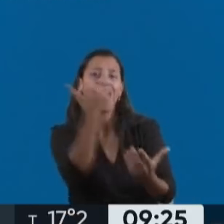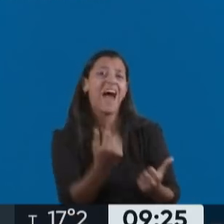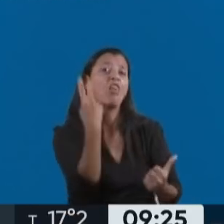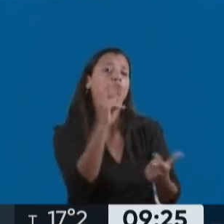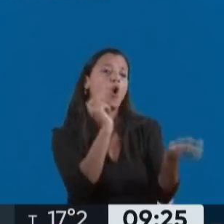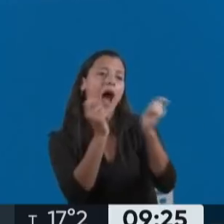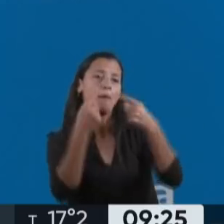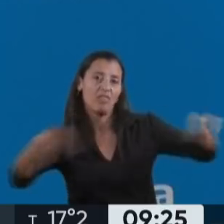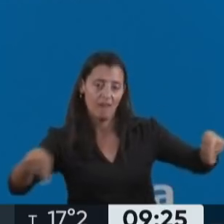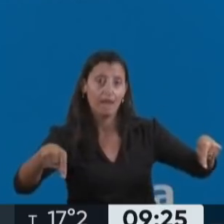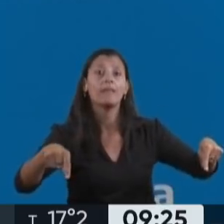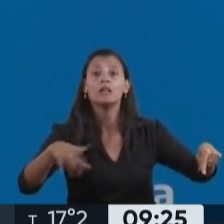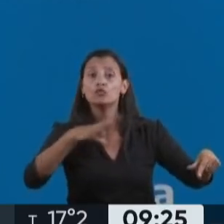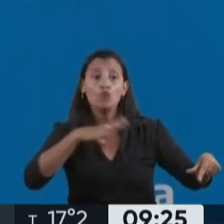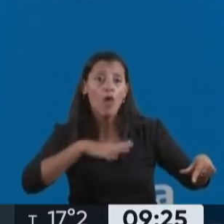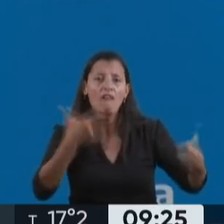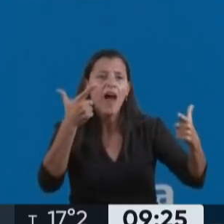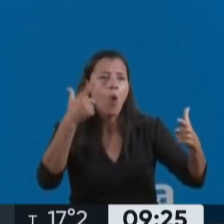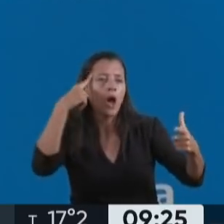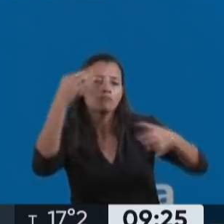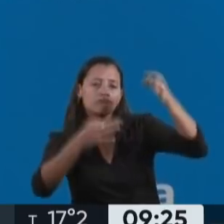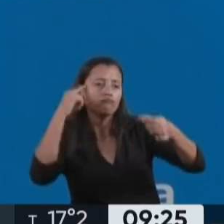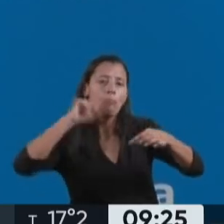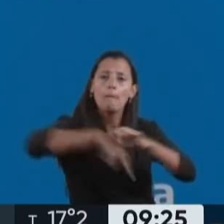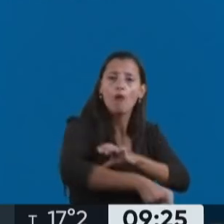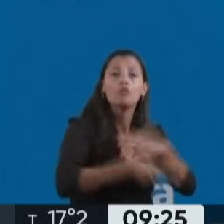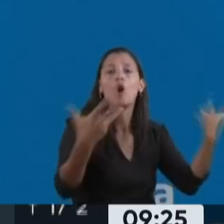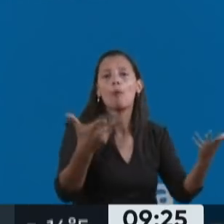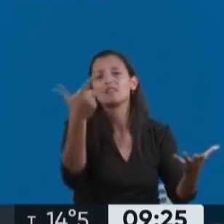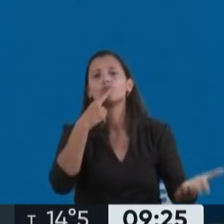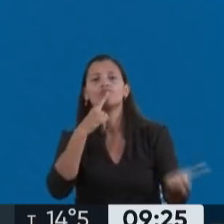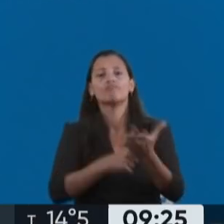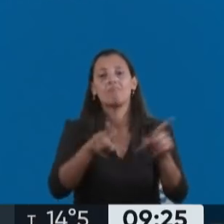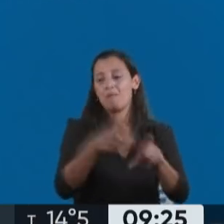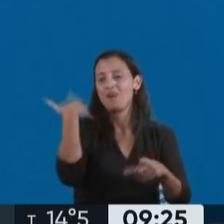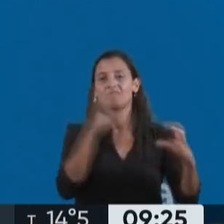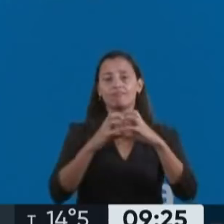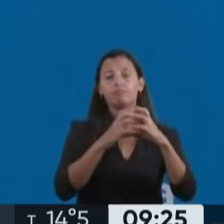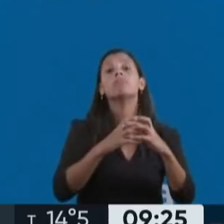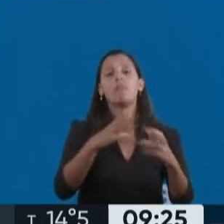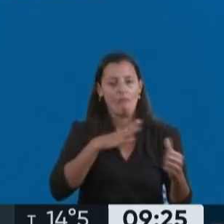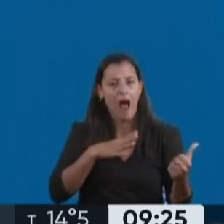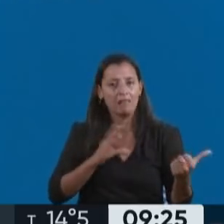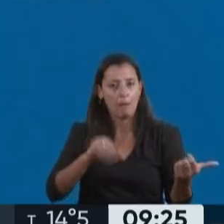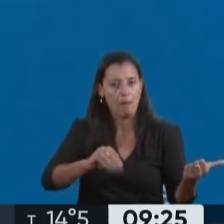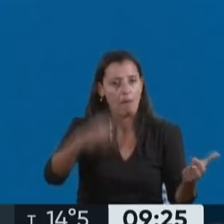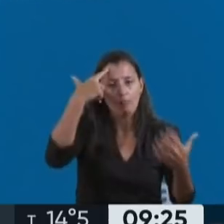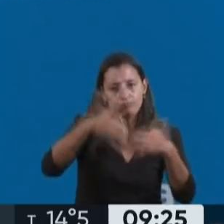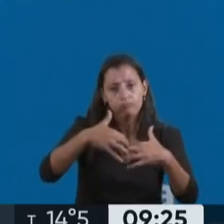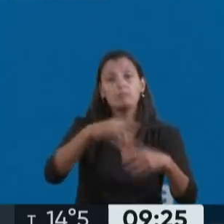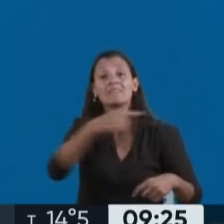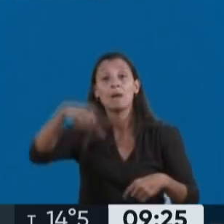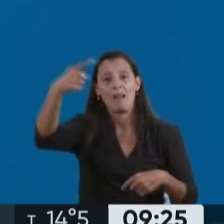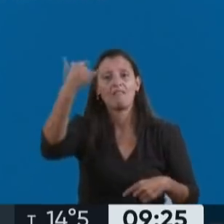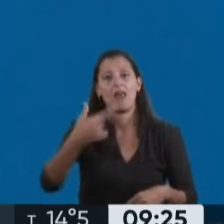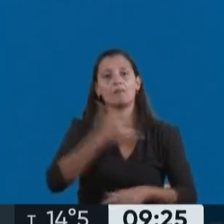fue todavía del todo analizado y por eso no se definió en la asamblea de ayer. Va a ser analizado el tema y tendremos una respuesta sobre eso la semana